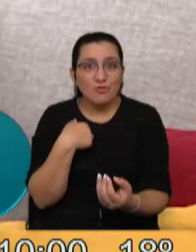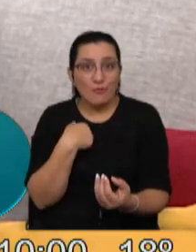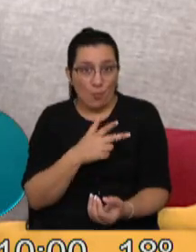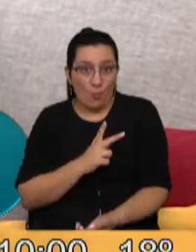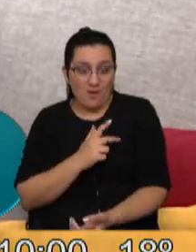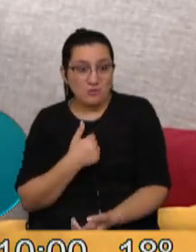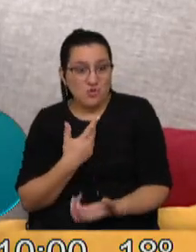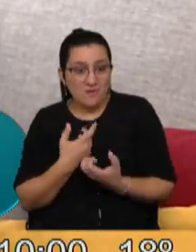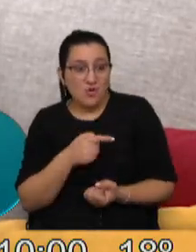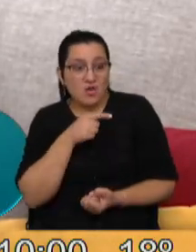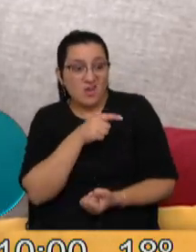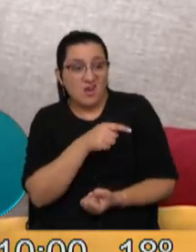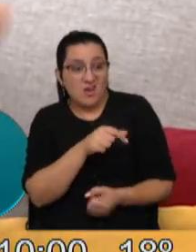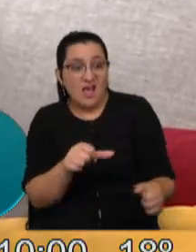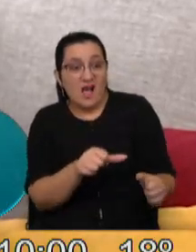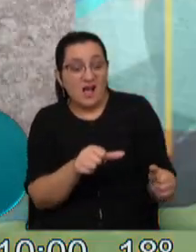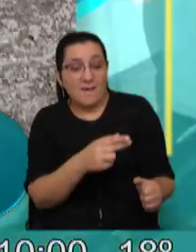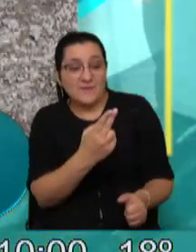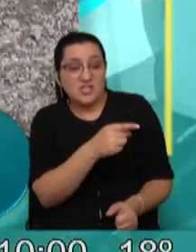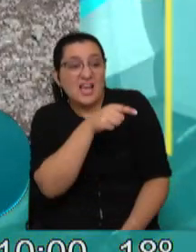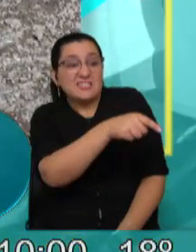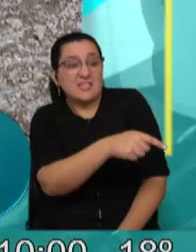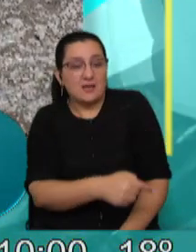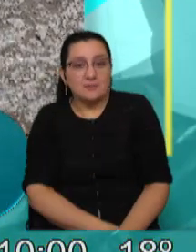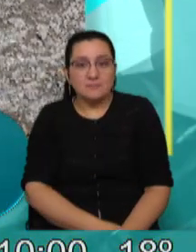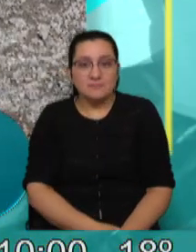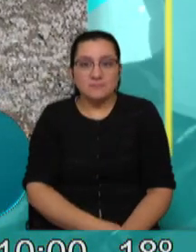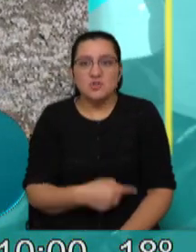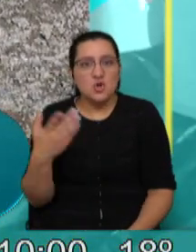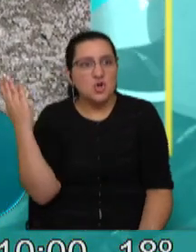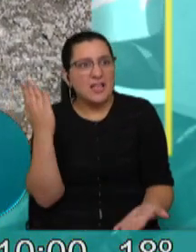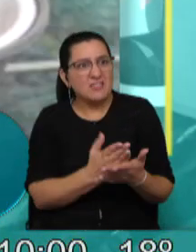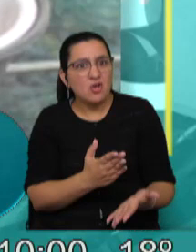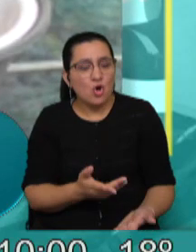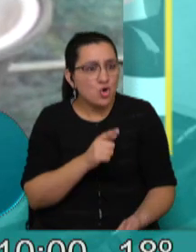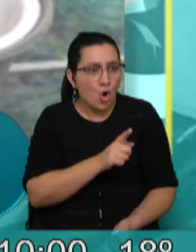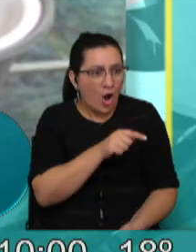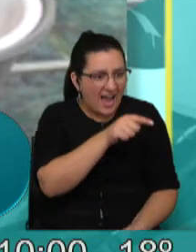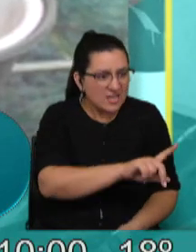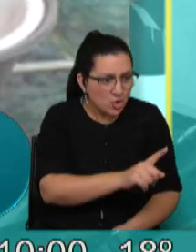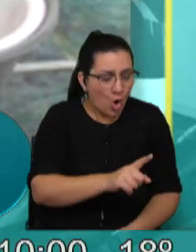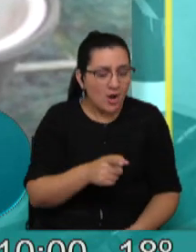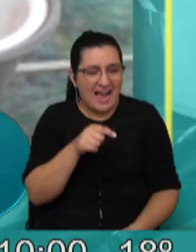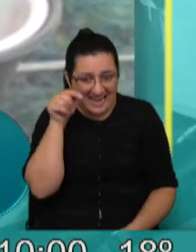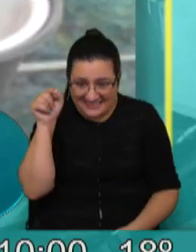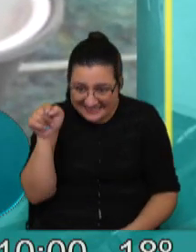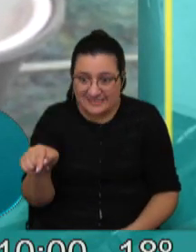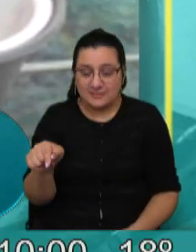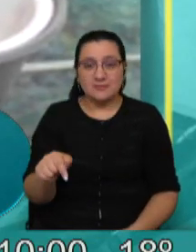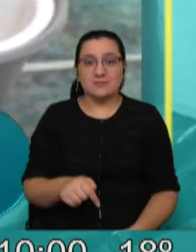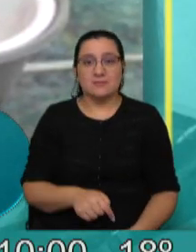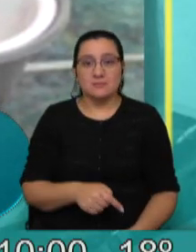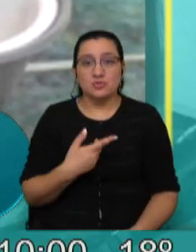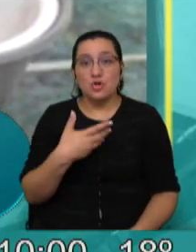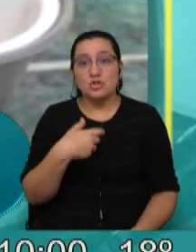Yo quiero que si un perro me empieza a orinar y yo lo empiezo a castigar, producto de lo que está haciendo, lo cual sí, que yo no lo quiero, y lo llevo